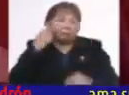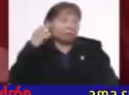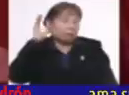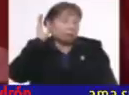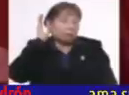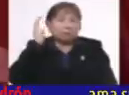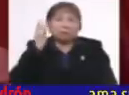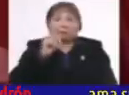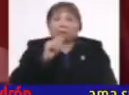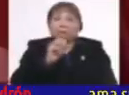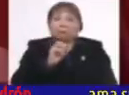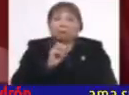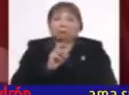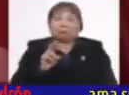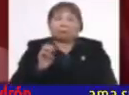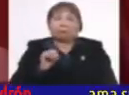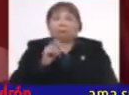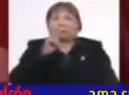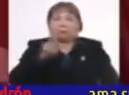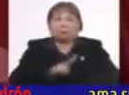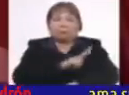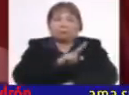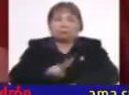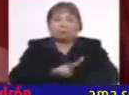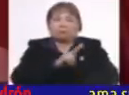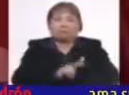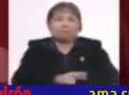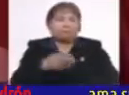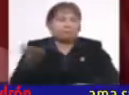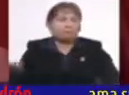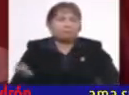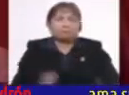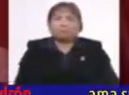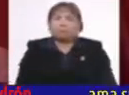escucha burgués acción un trabajo de un tema de dos horas y